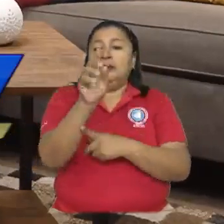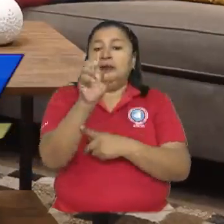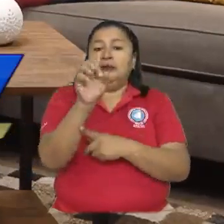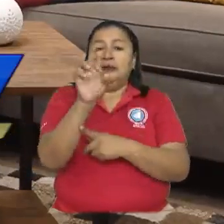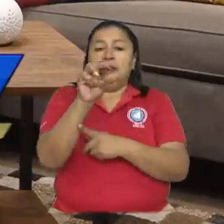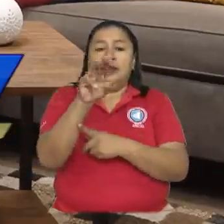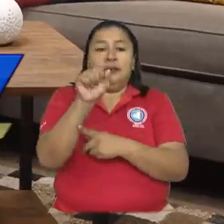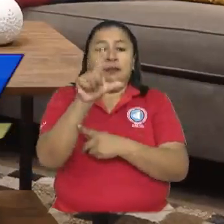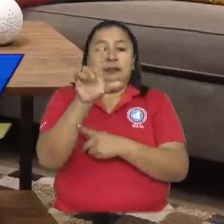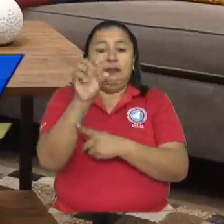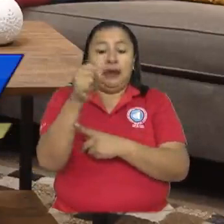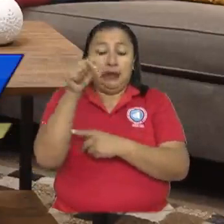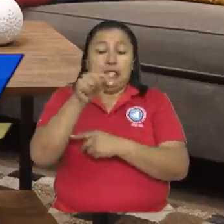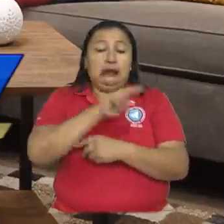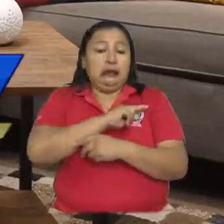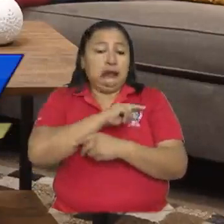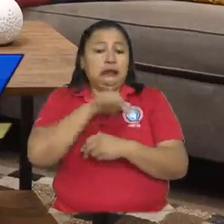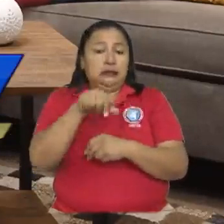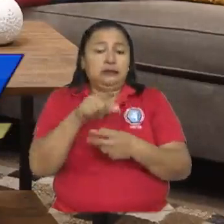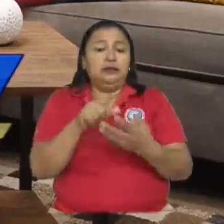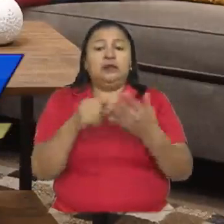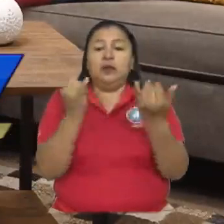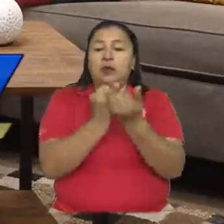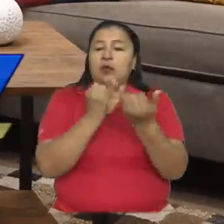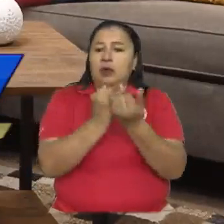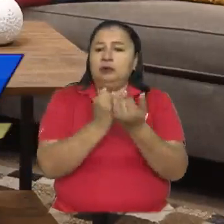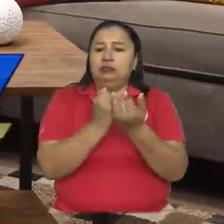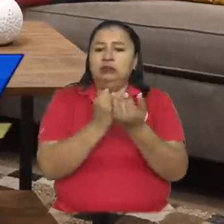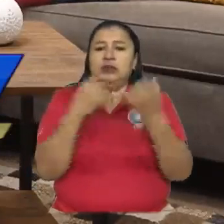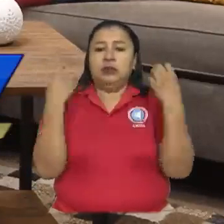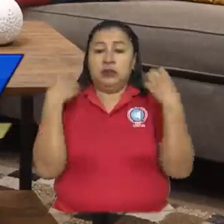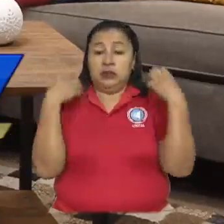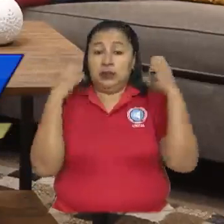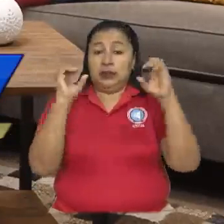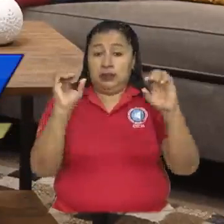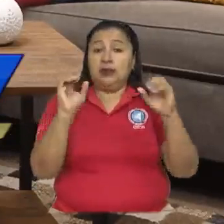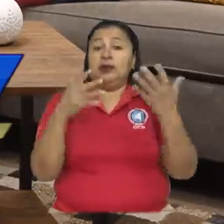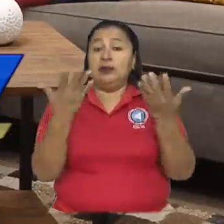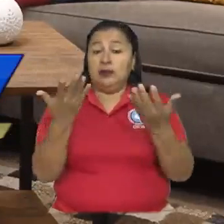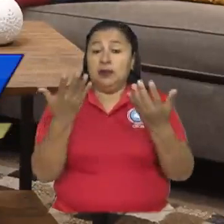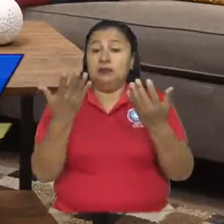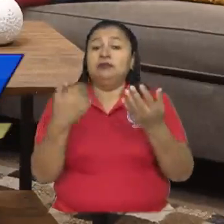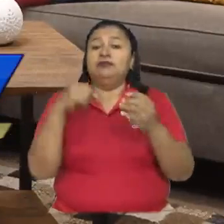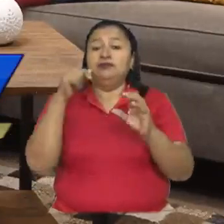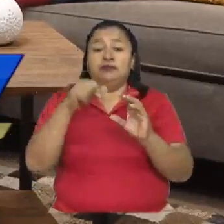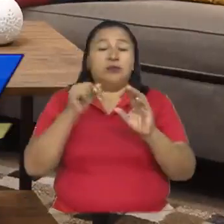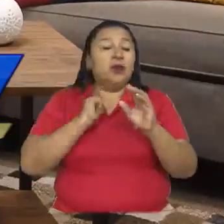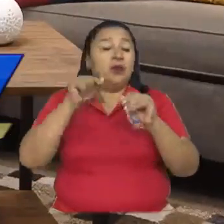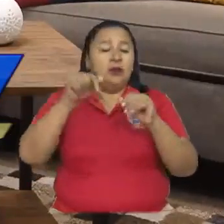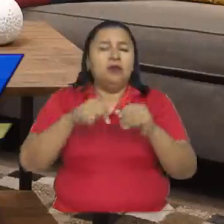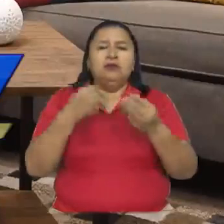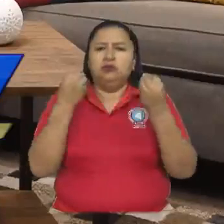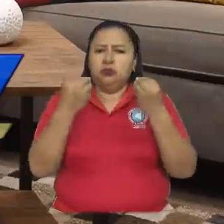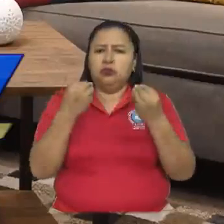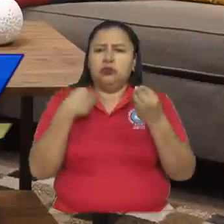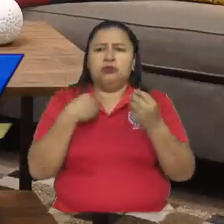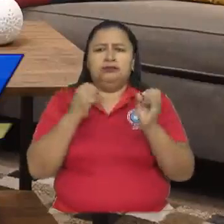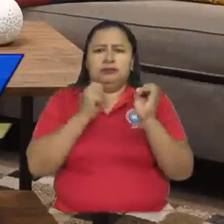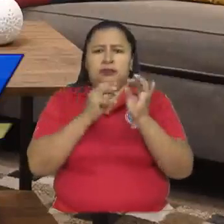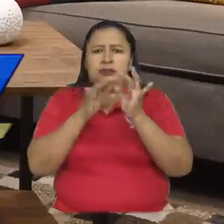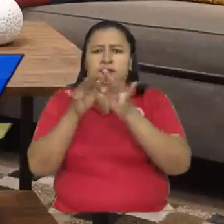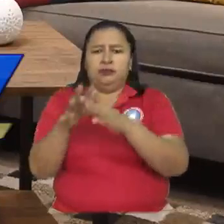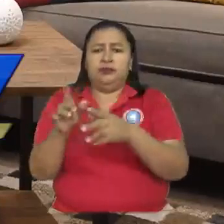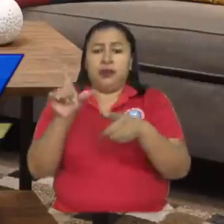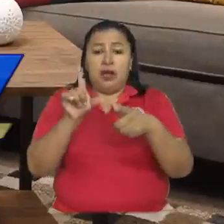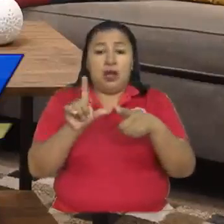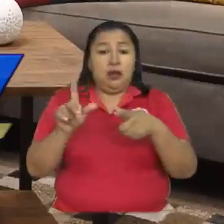que hay por esa zona. Okay. Igual en el caso del Caribe hay que destacar La afluencia que hubo a la Laguna